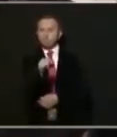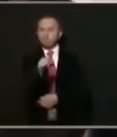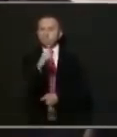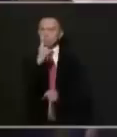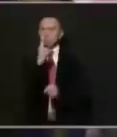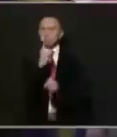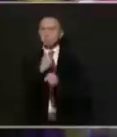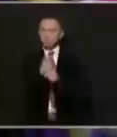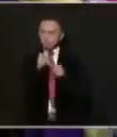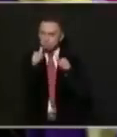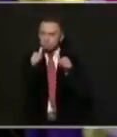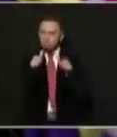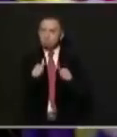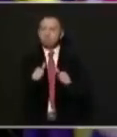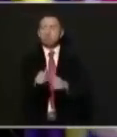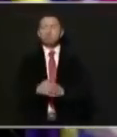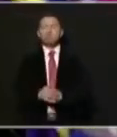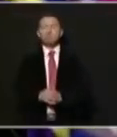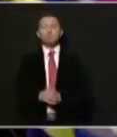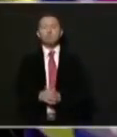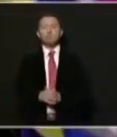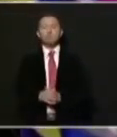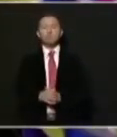Es bueno decir,